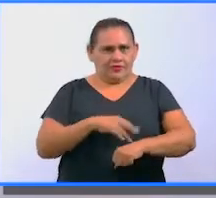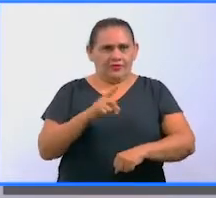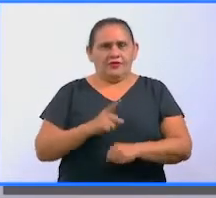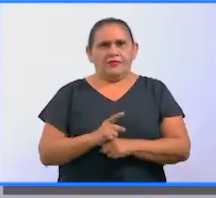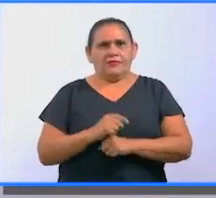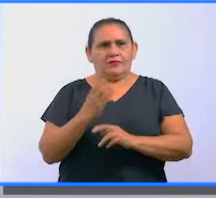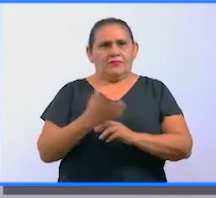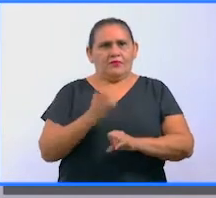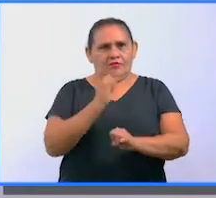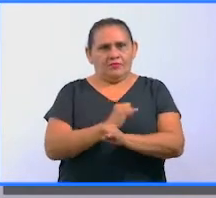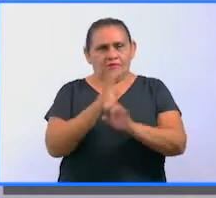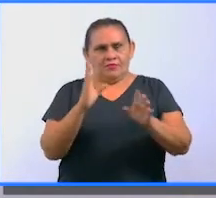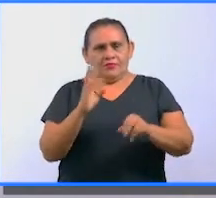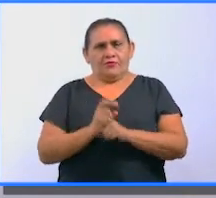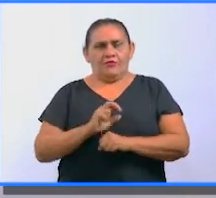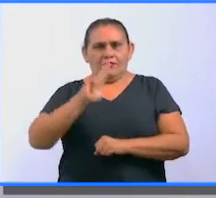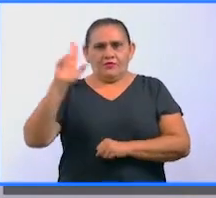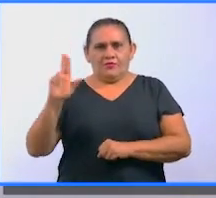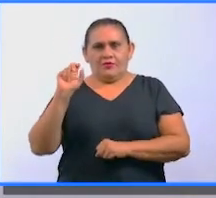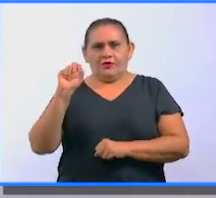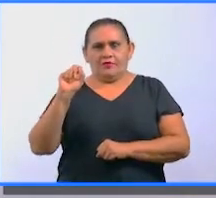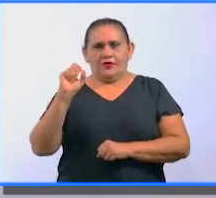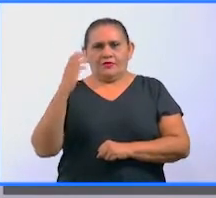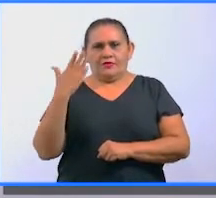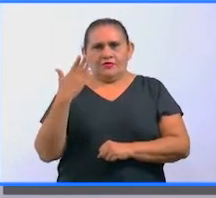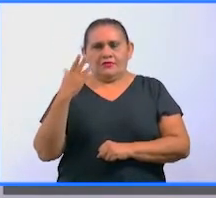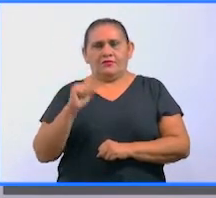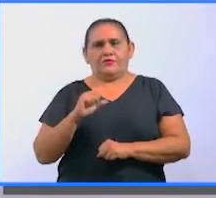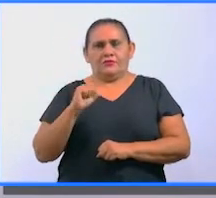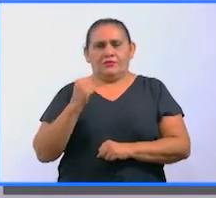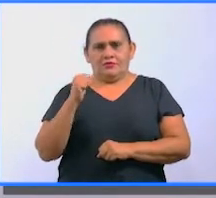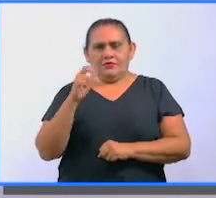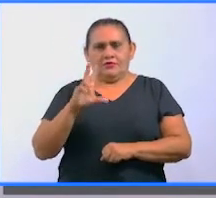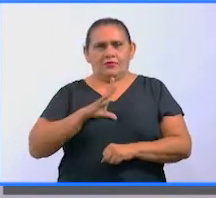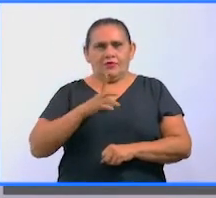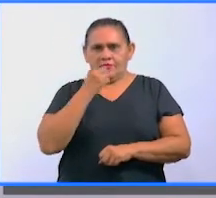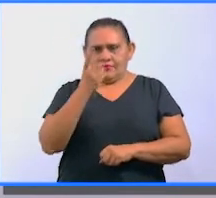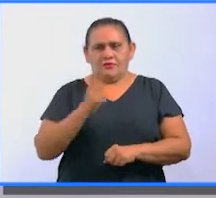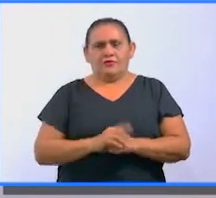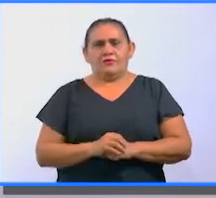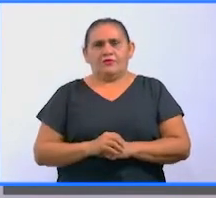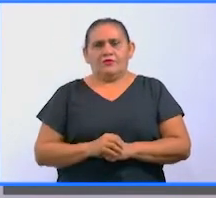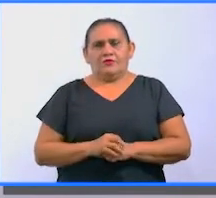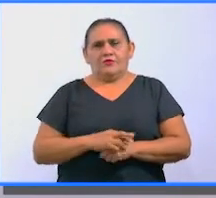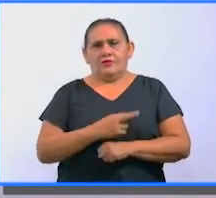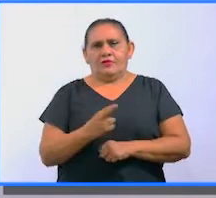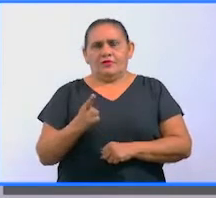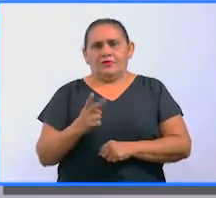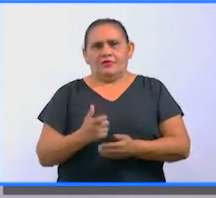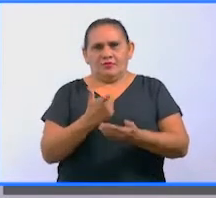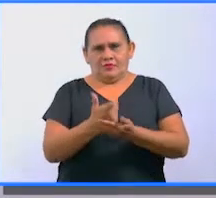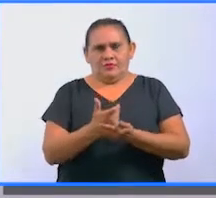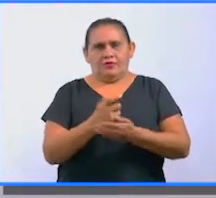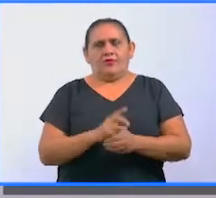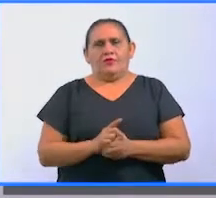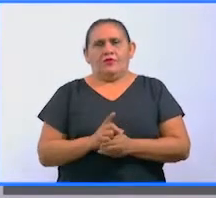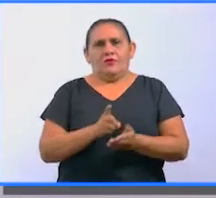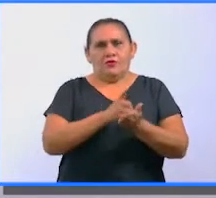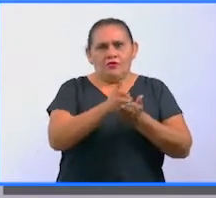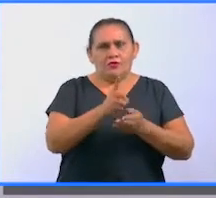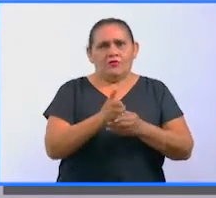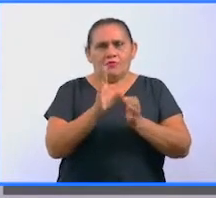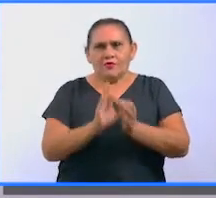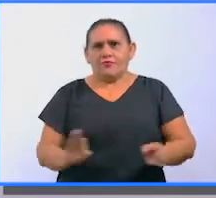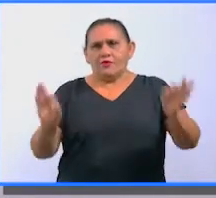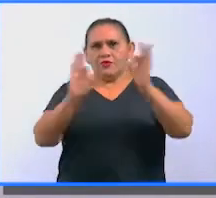Este es el parte médico de este martes 25 de agosto. Como hemos señalado en la reapertura económica, los datos más importantes